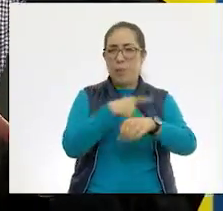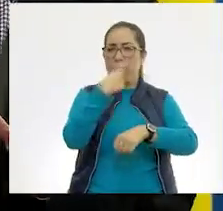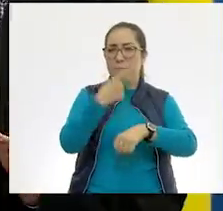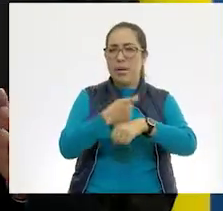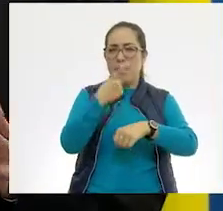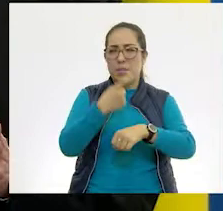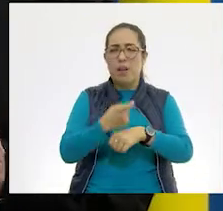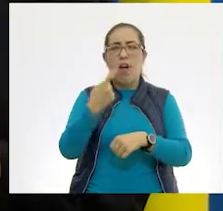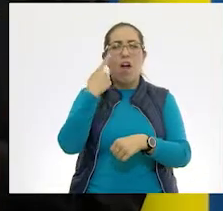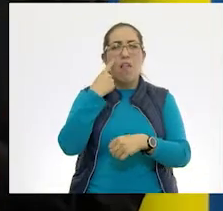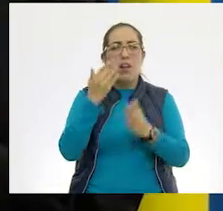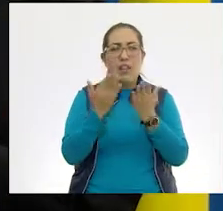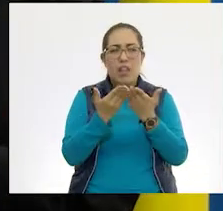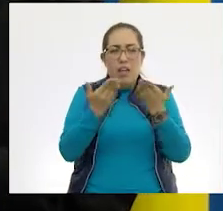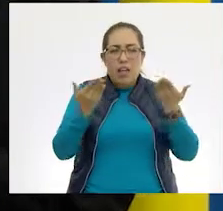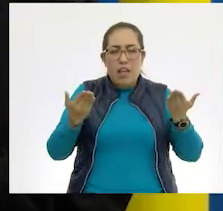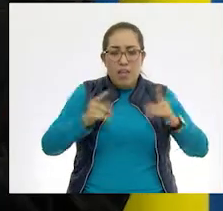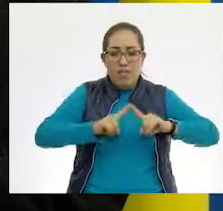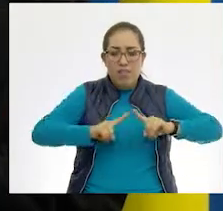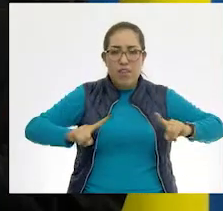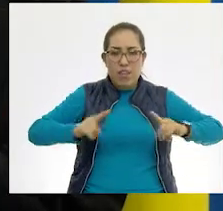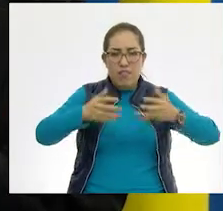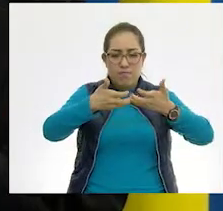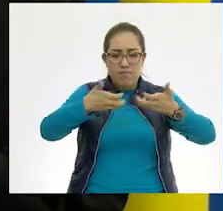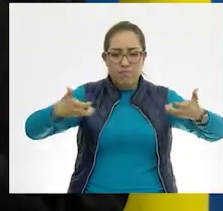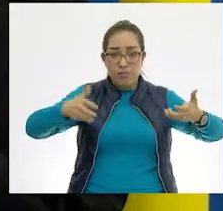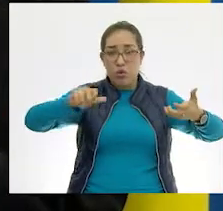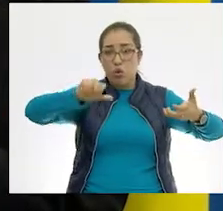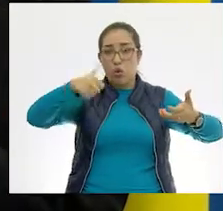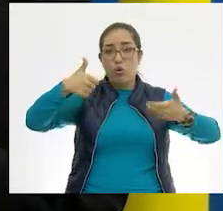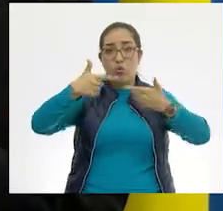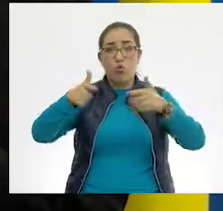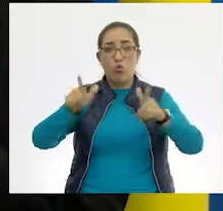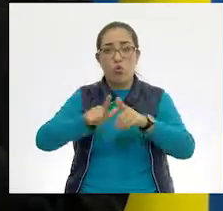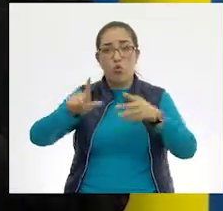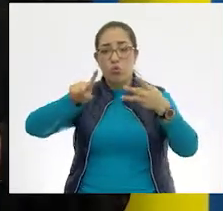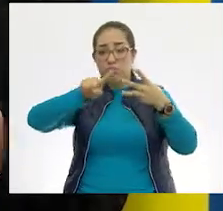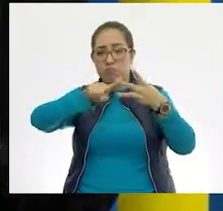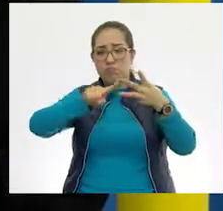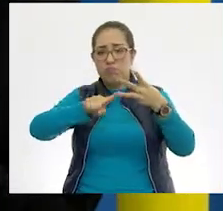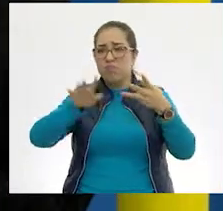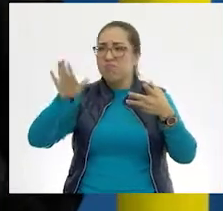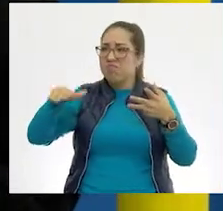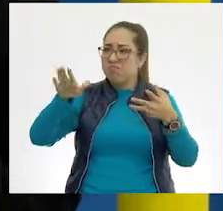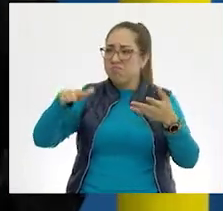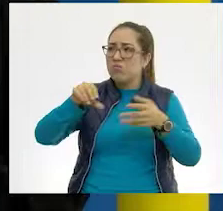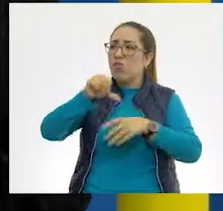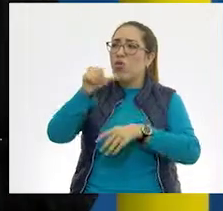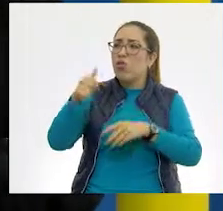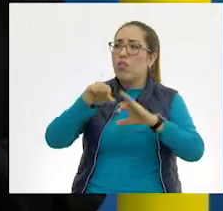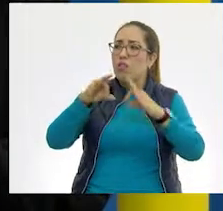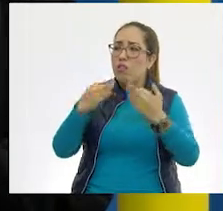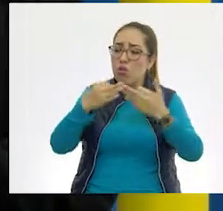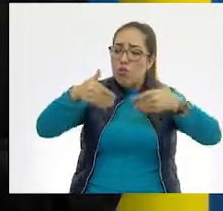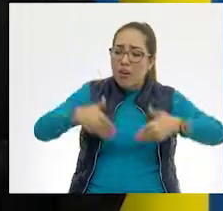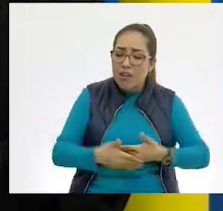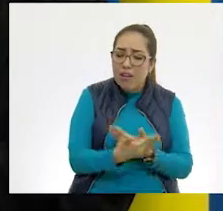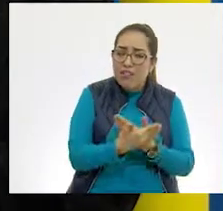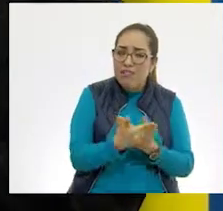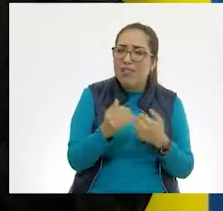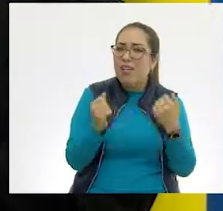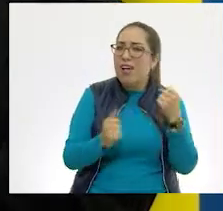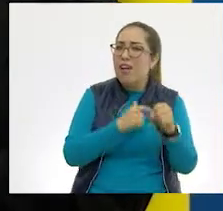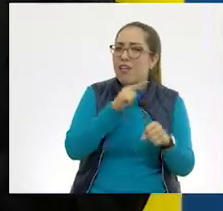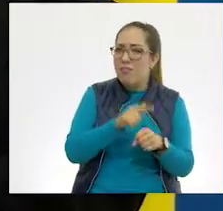vamos a distinguirlo de los otros 2. Alfonso, ¿de qué otra forma nacen los